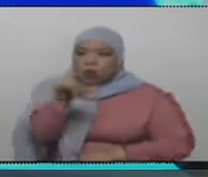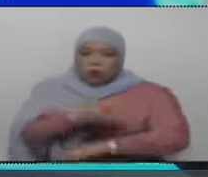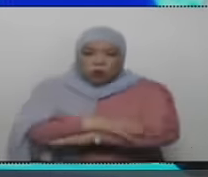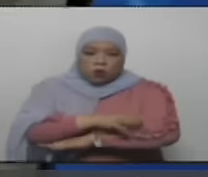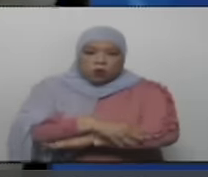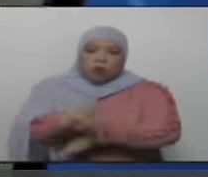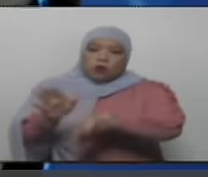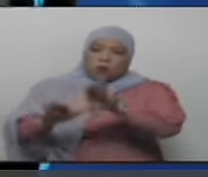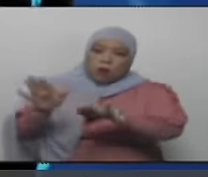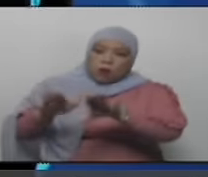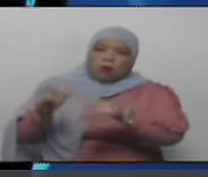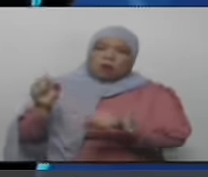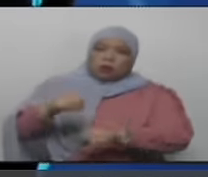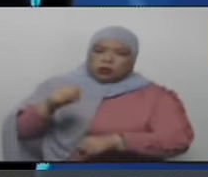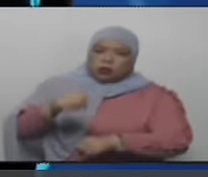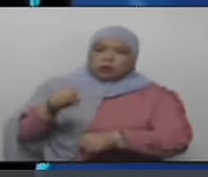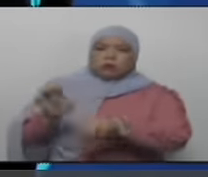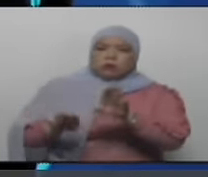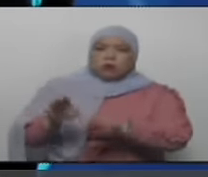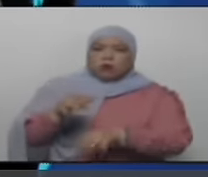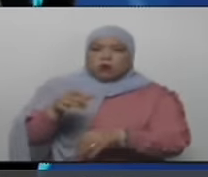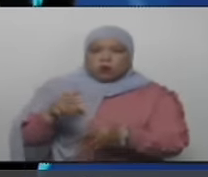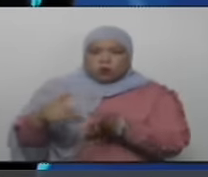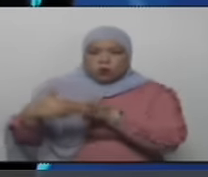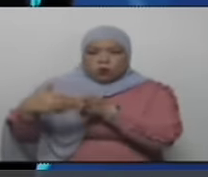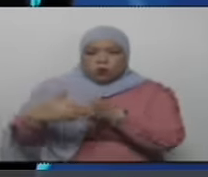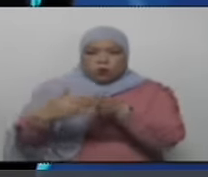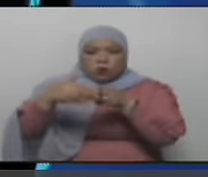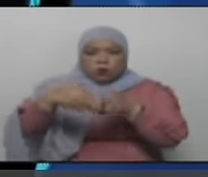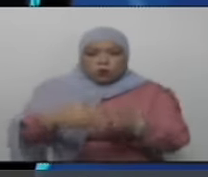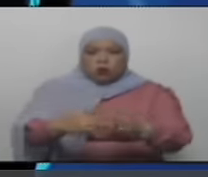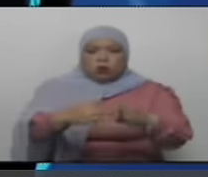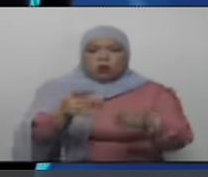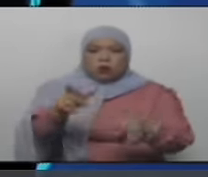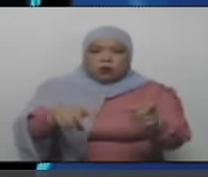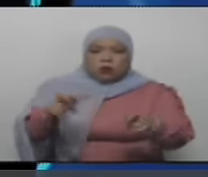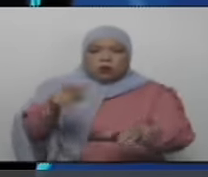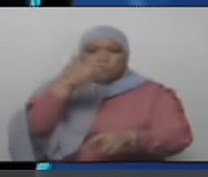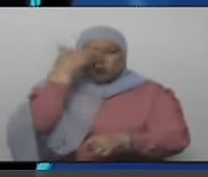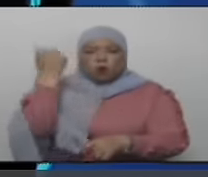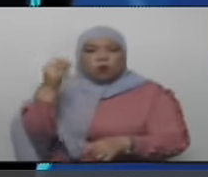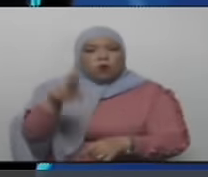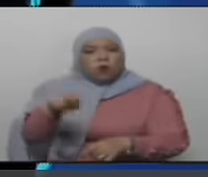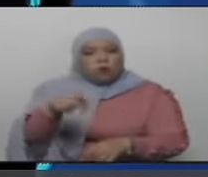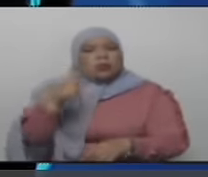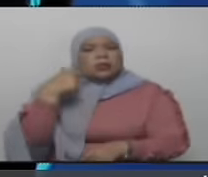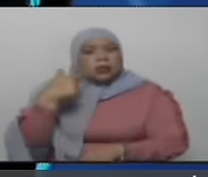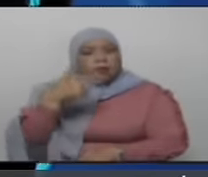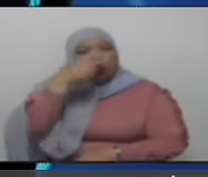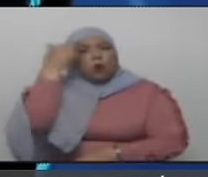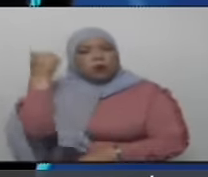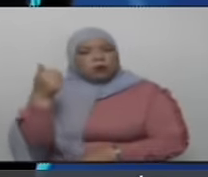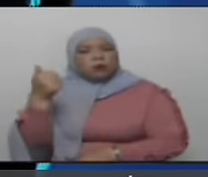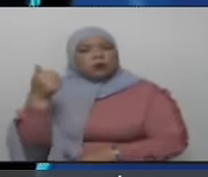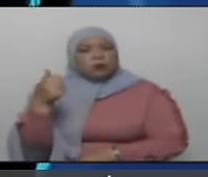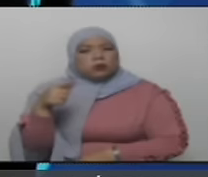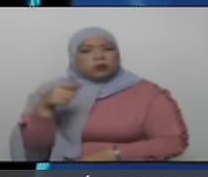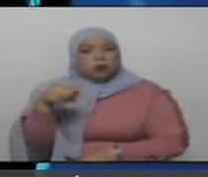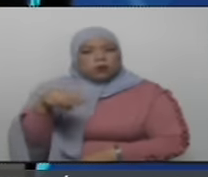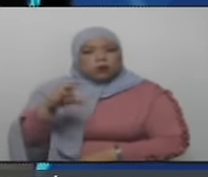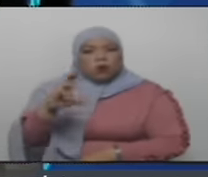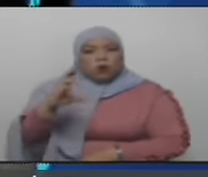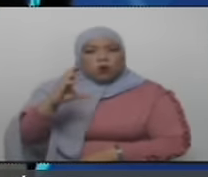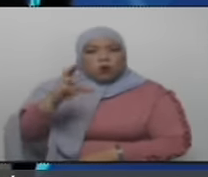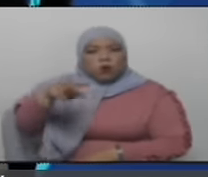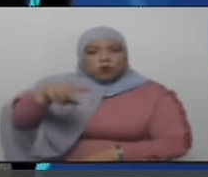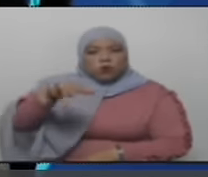turistas también, sí, están haciendo turismo en una lancha, sí, los de Gedeón. Sí, están quedando por Chorolín. Se me ha olvidado. Sí. No, por Chuao, porque por Chuao,